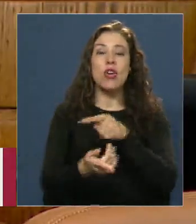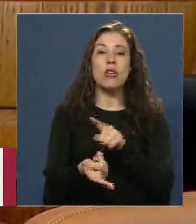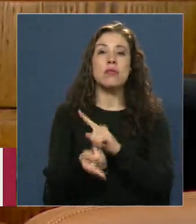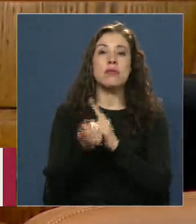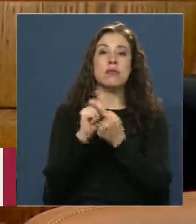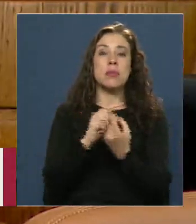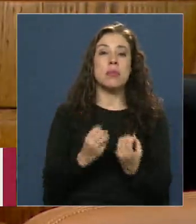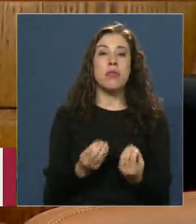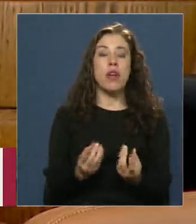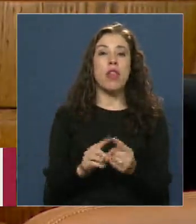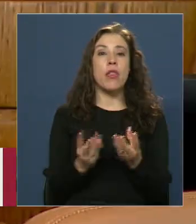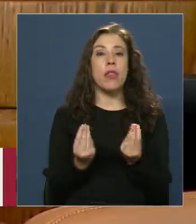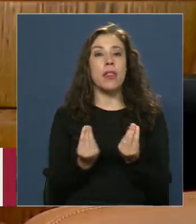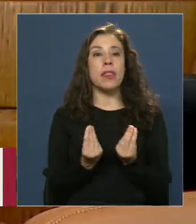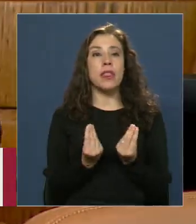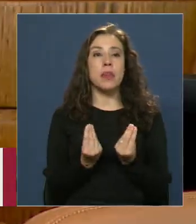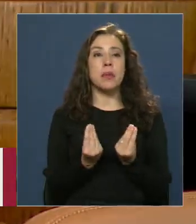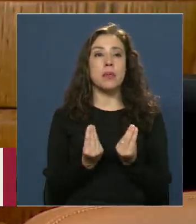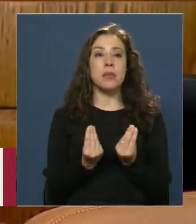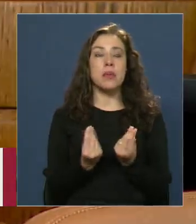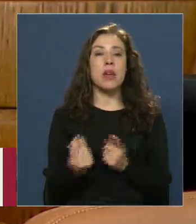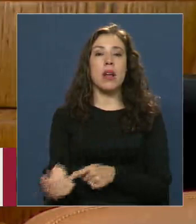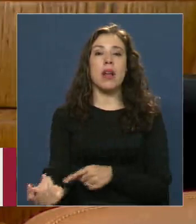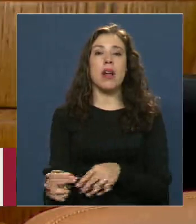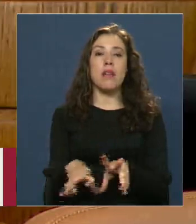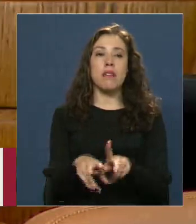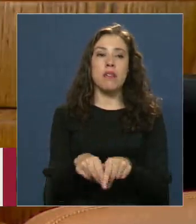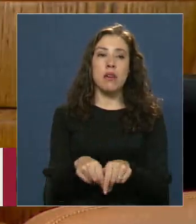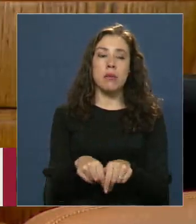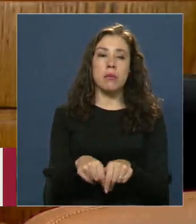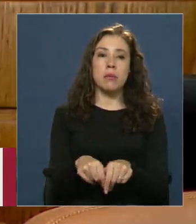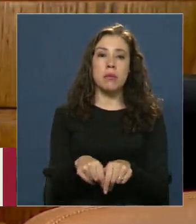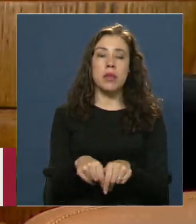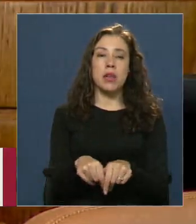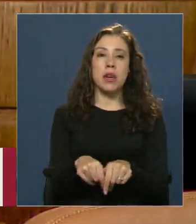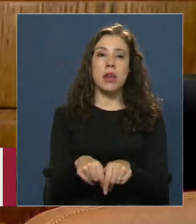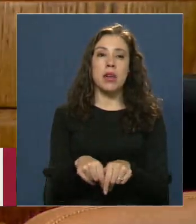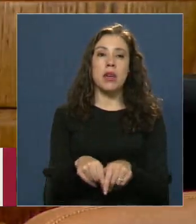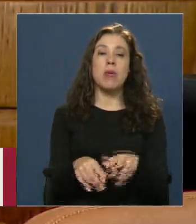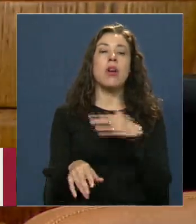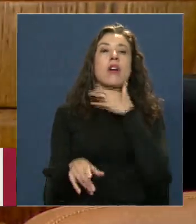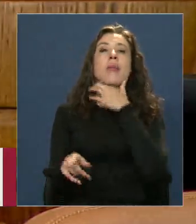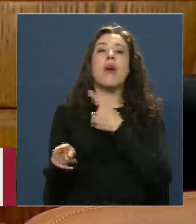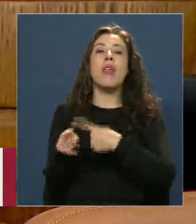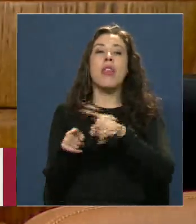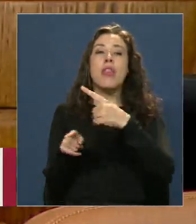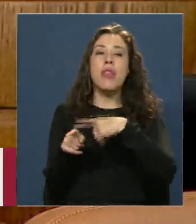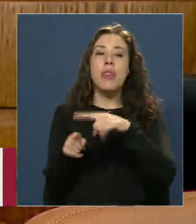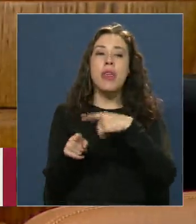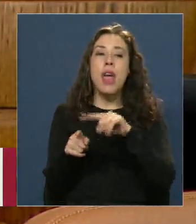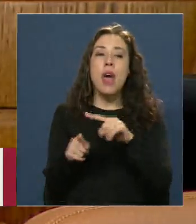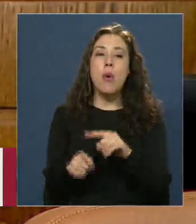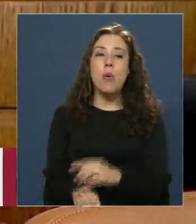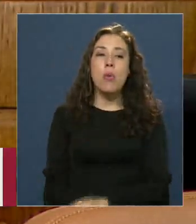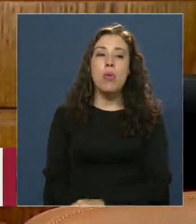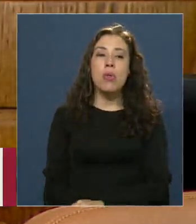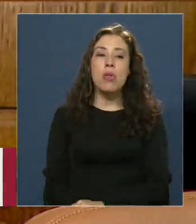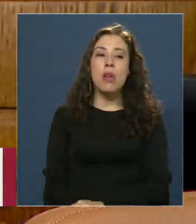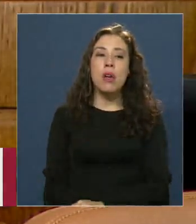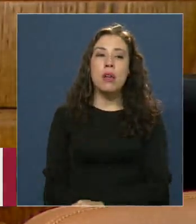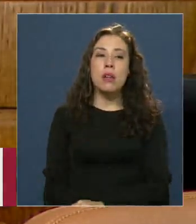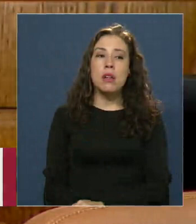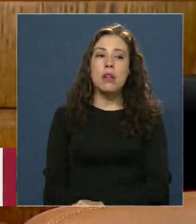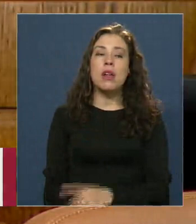generando importantes temores de llevar a sus familias a elevados niveles de endeudamiento y de caer